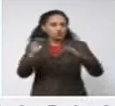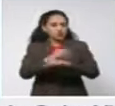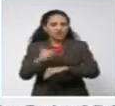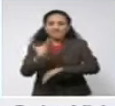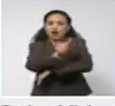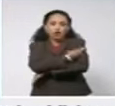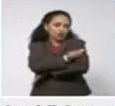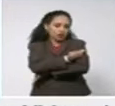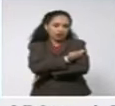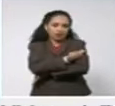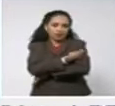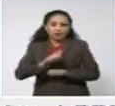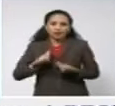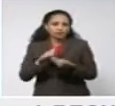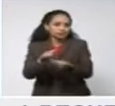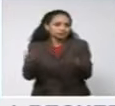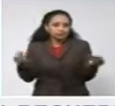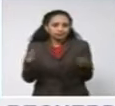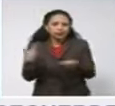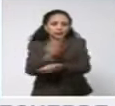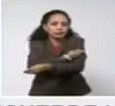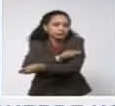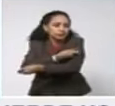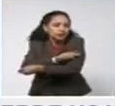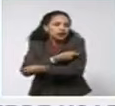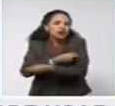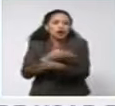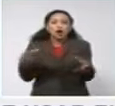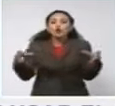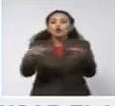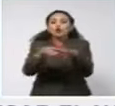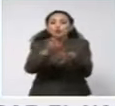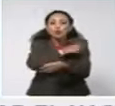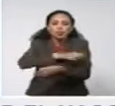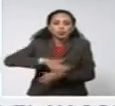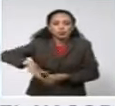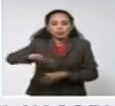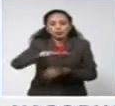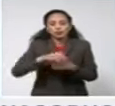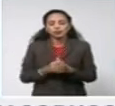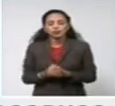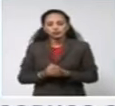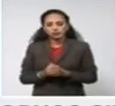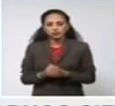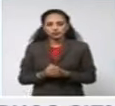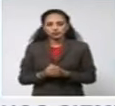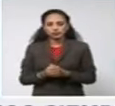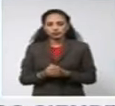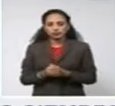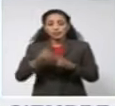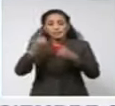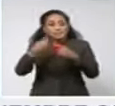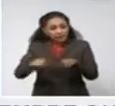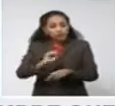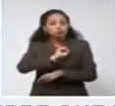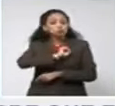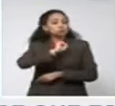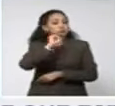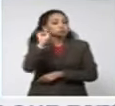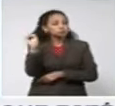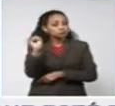disponibilidad como para aplicarse a grandes grupos de población. Sin embargo, se ha logrado, se logra,